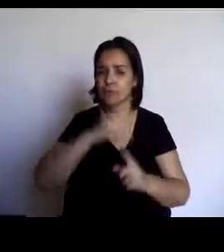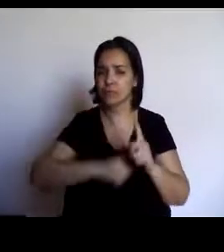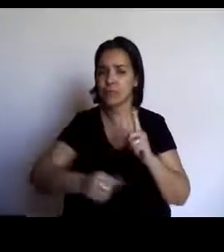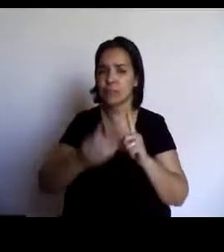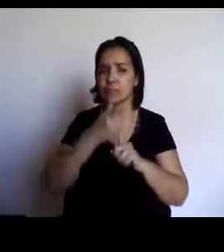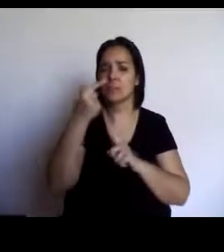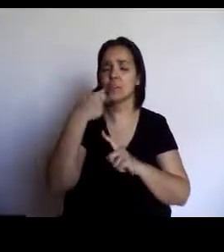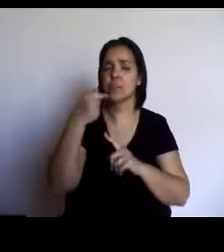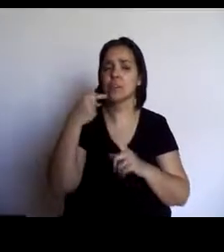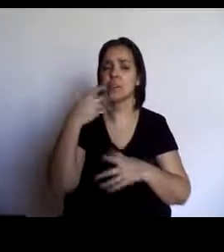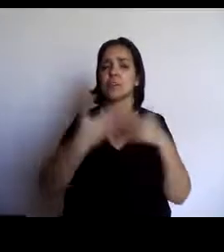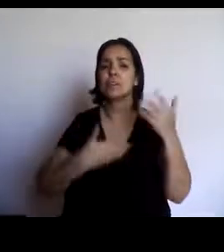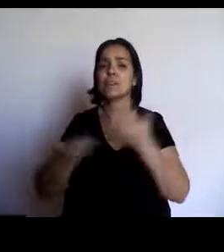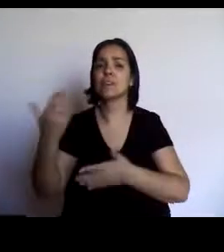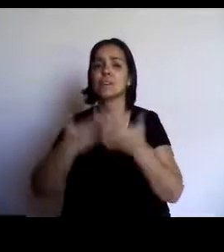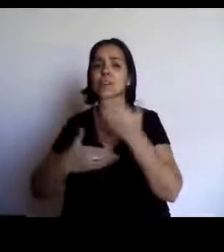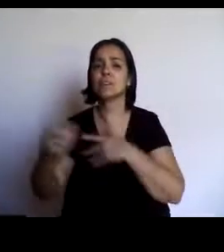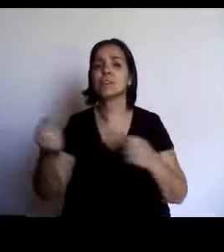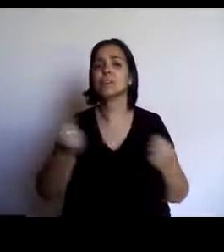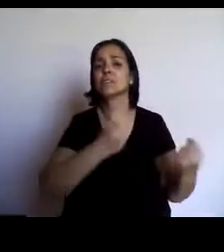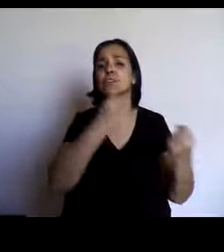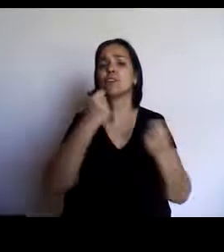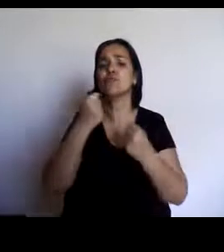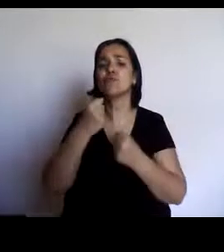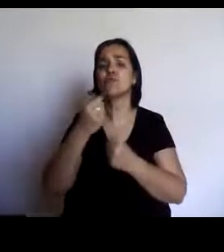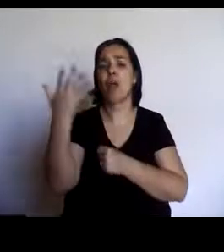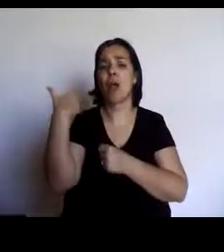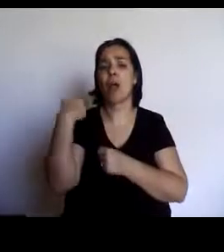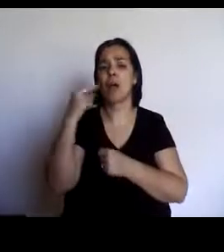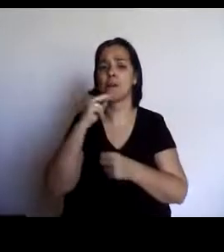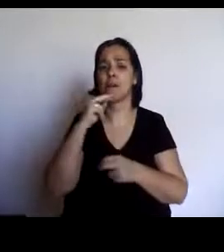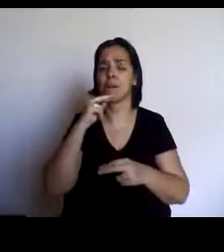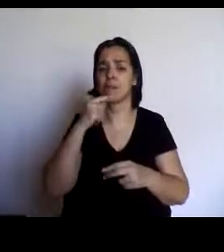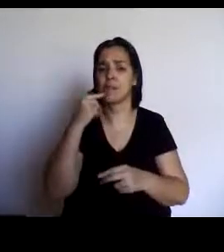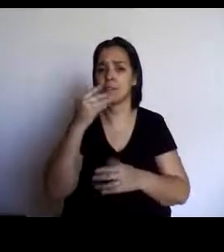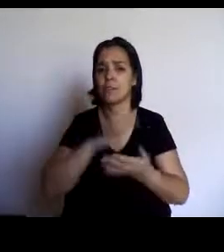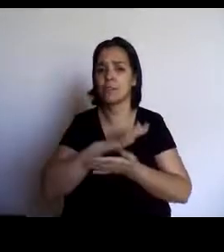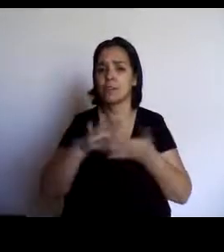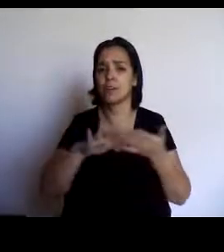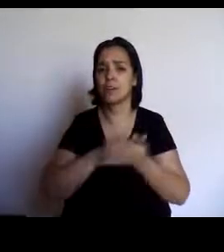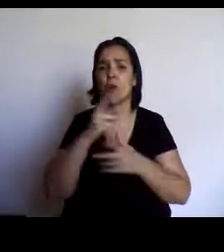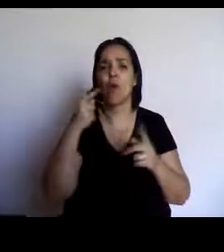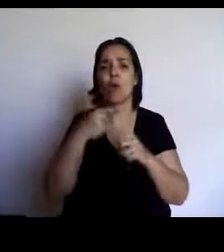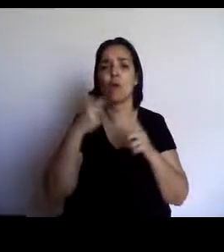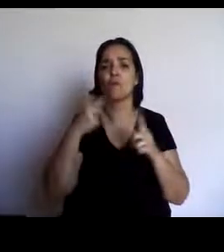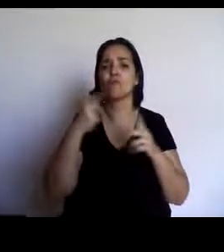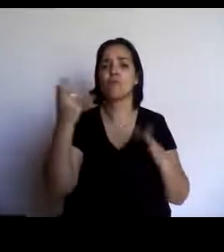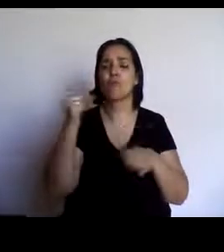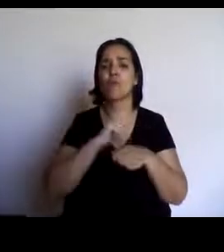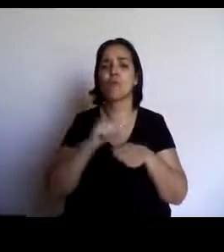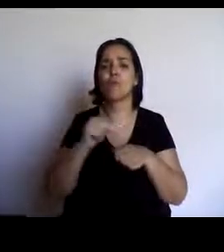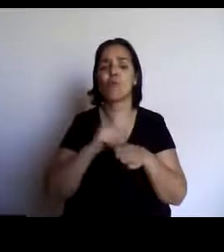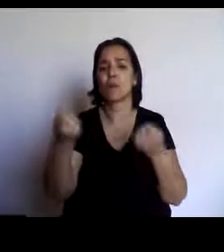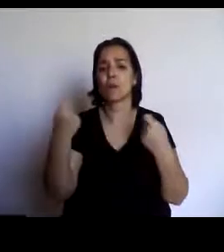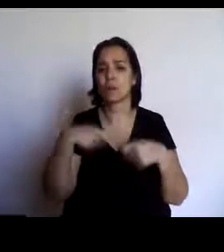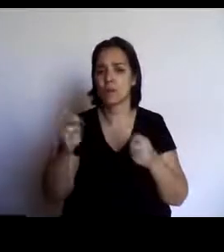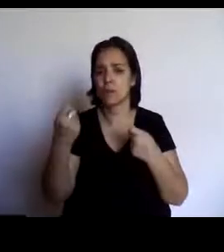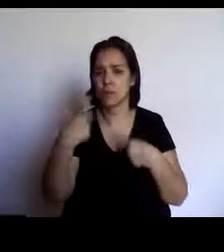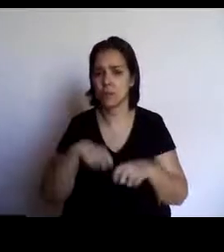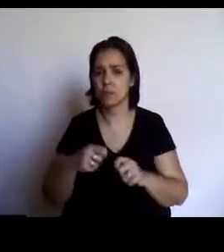de la colaboración entre las instituciones mencionadas, lanzamos esta publicación con el objetivo de tener un carácter práctico y